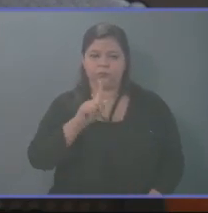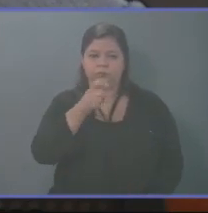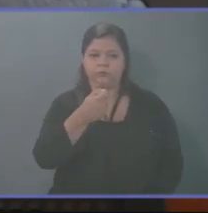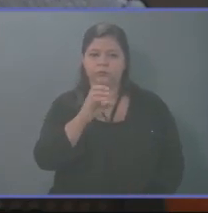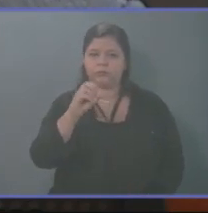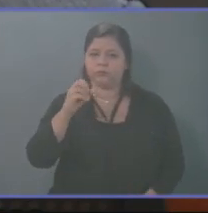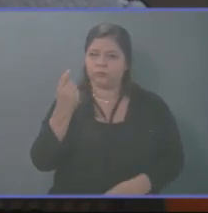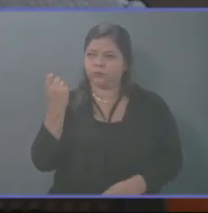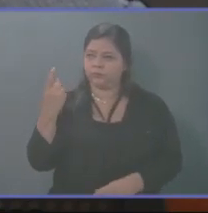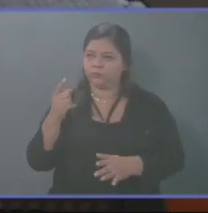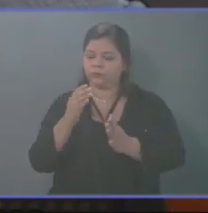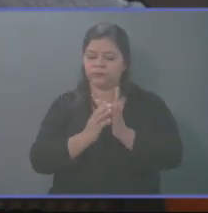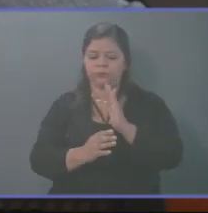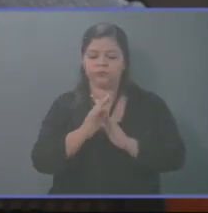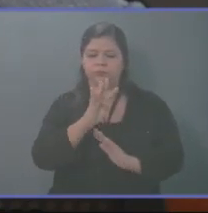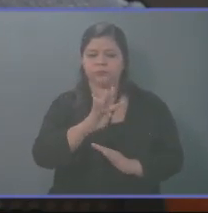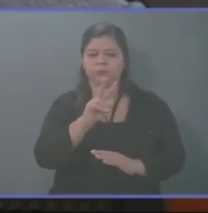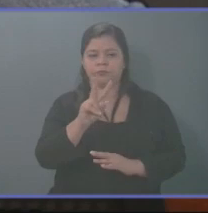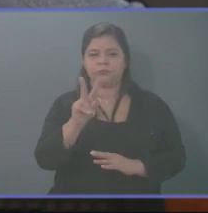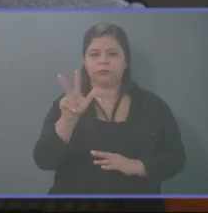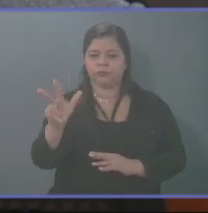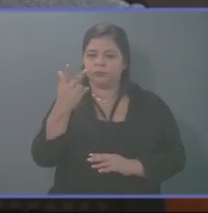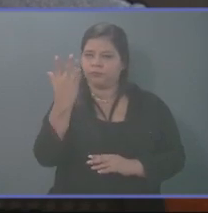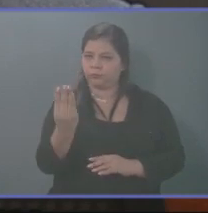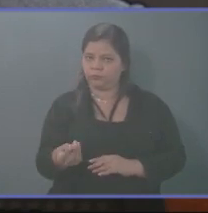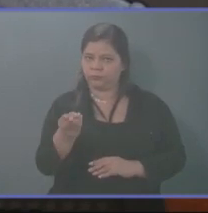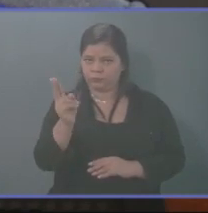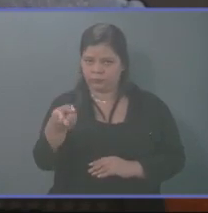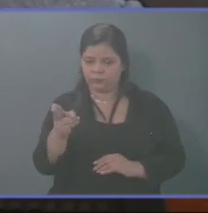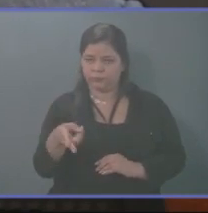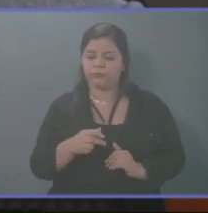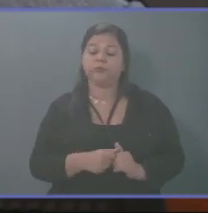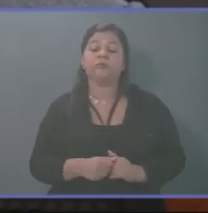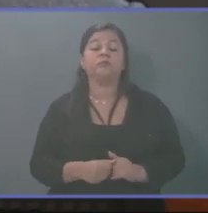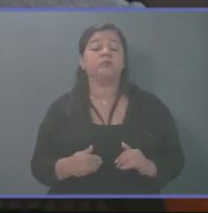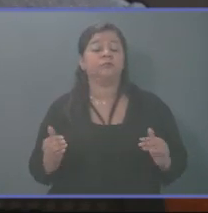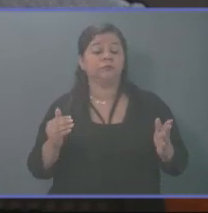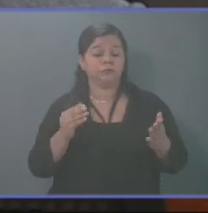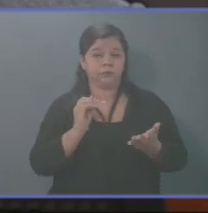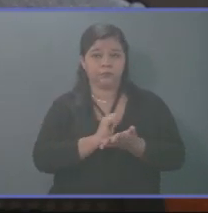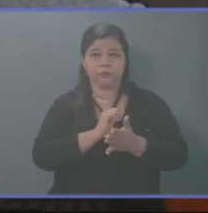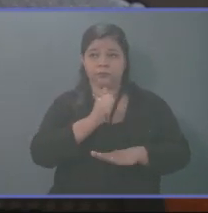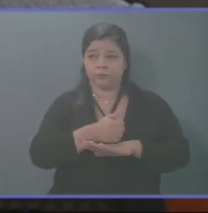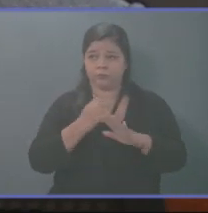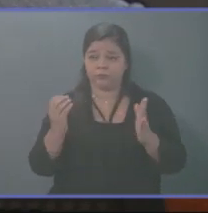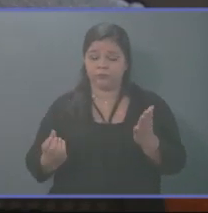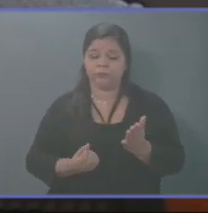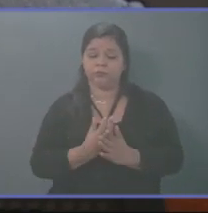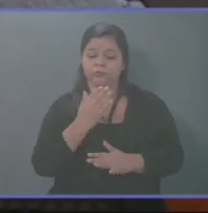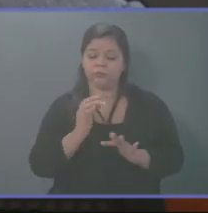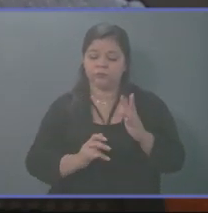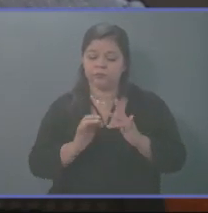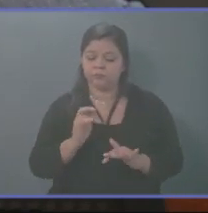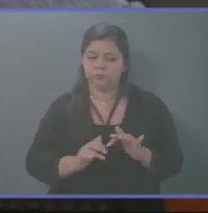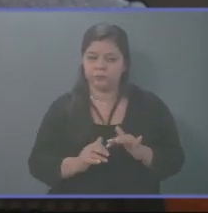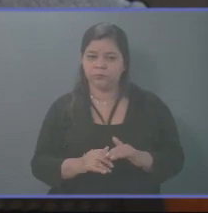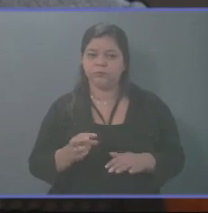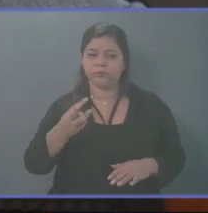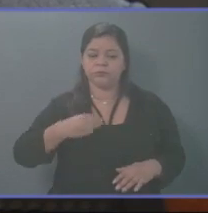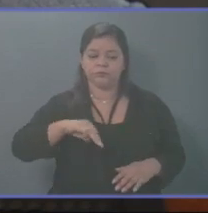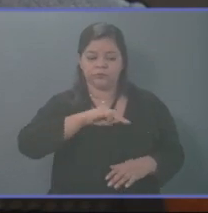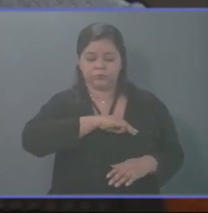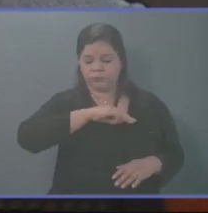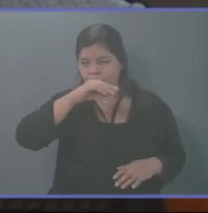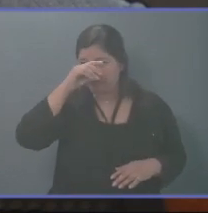1011, tomo número 423 de la misma fecha, habiéndose creado como nueva Secretaría de Estado o Ministerio del